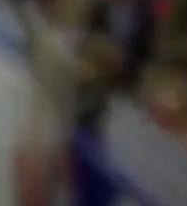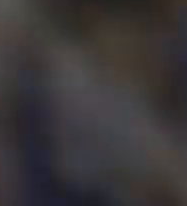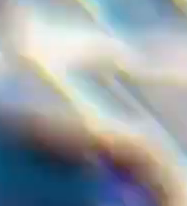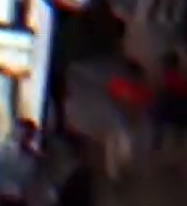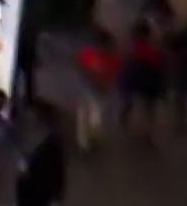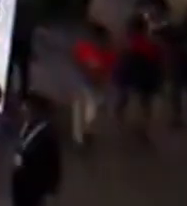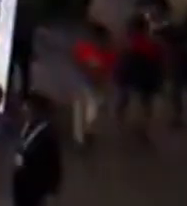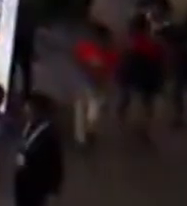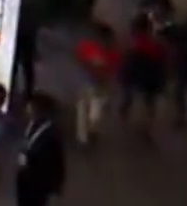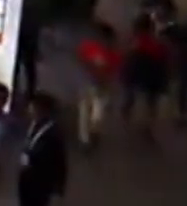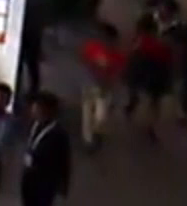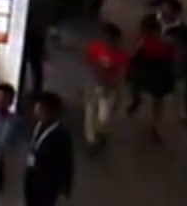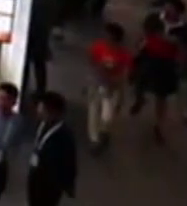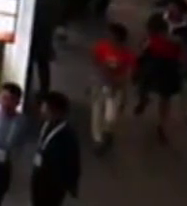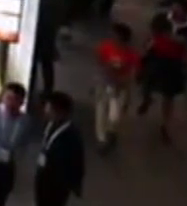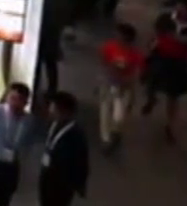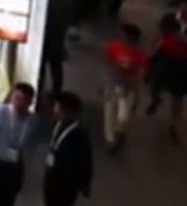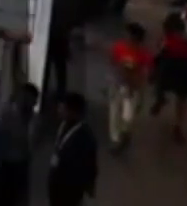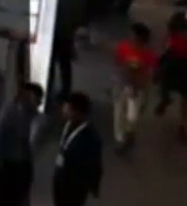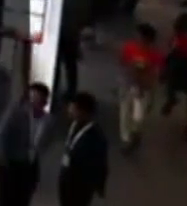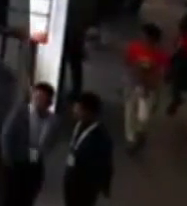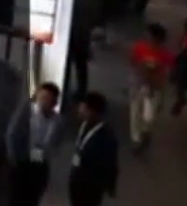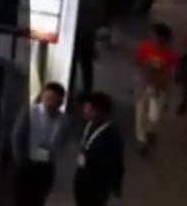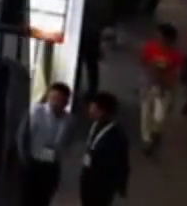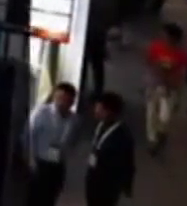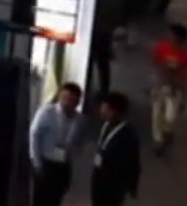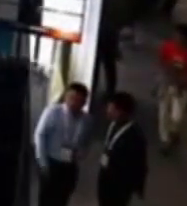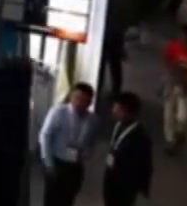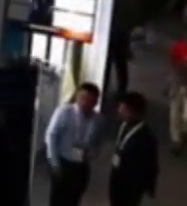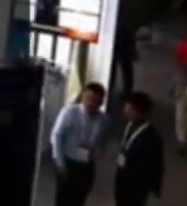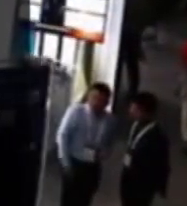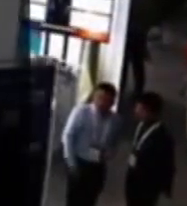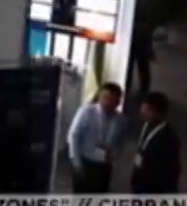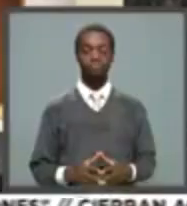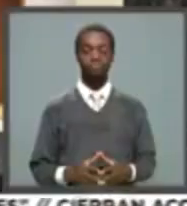en el CCU, TV Azteca invita.